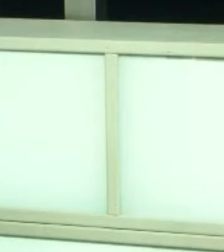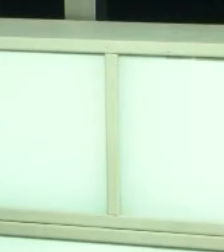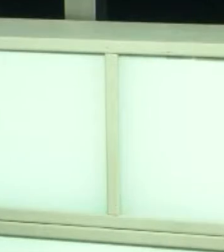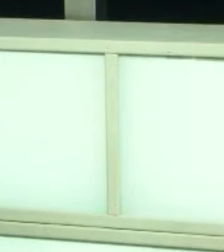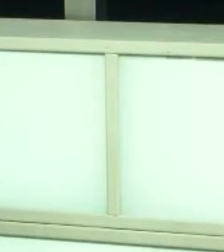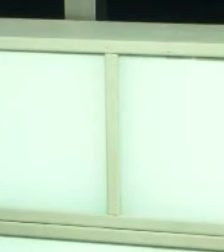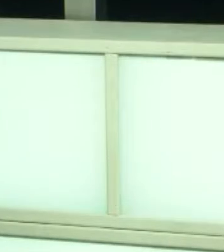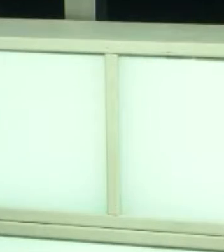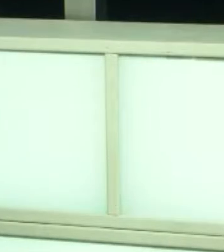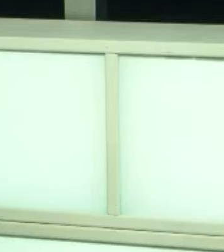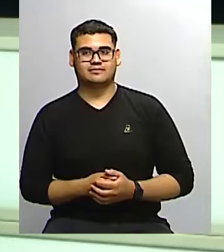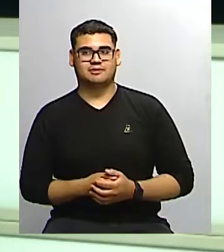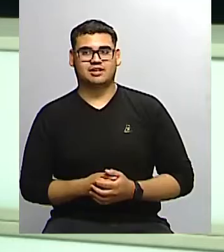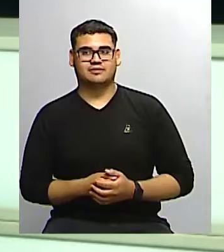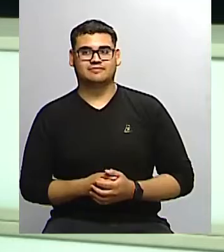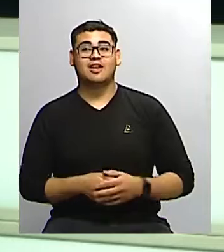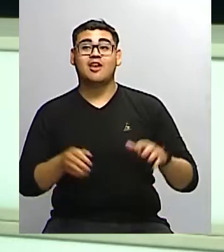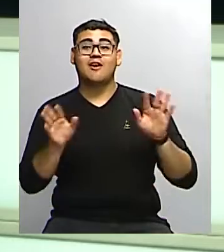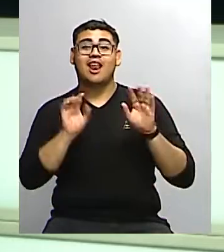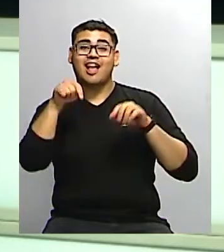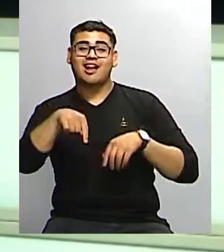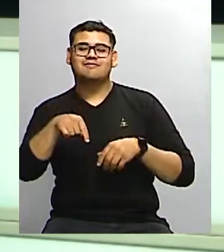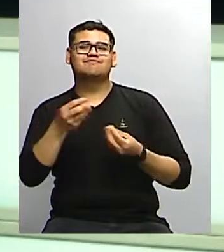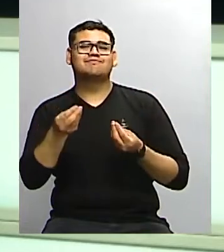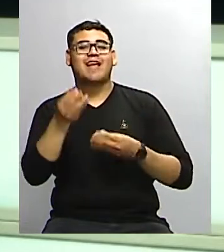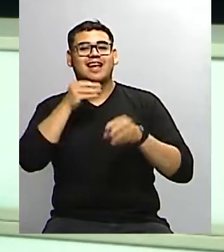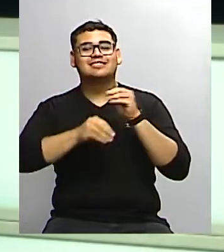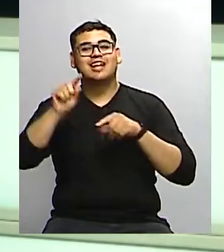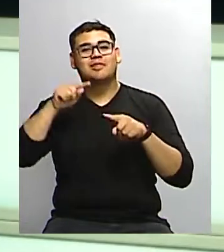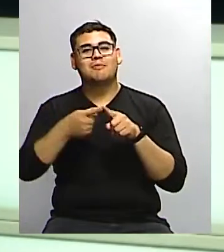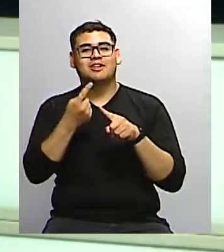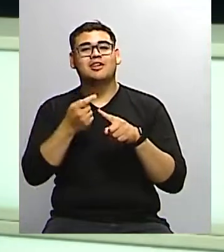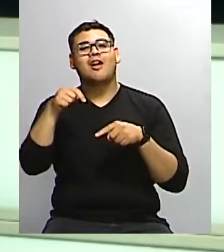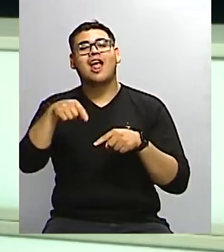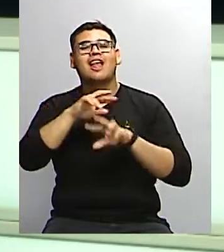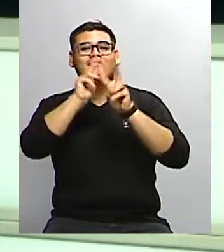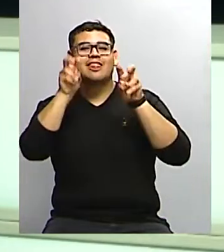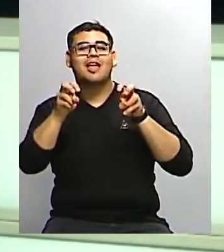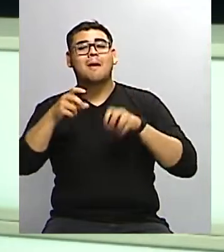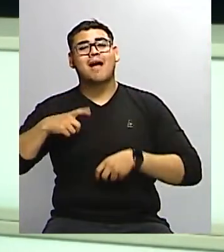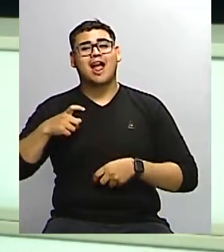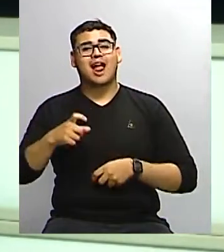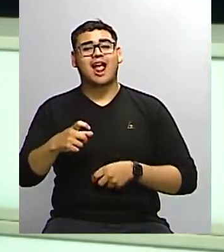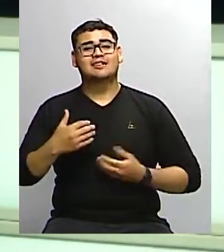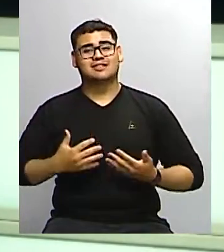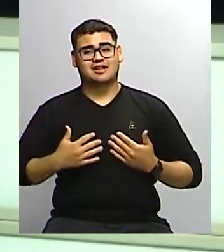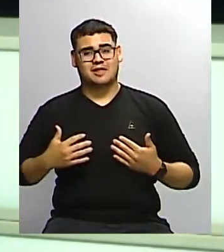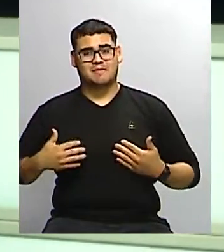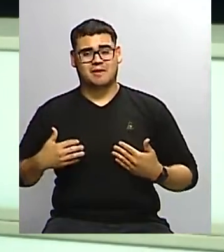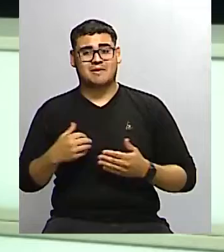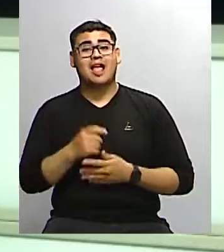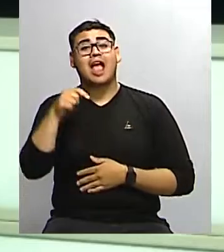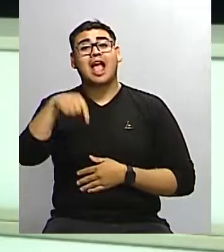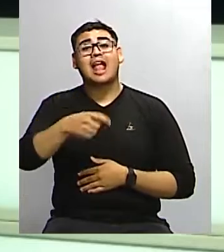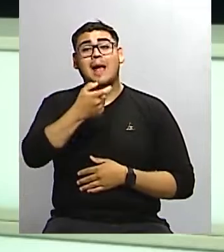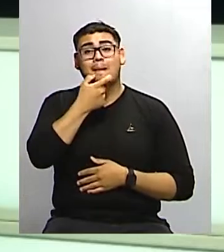Bueno, aquí estamos en Chat Político y seguimos hablando de cáncer de mamas en este mes de octubre, donde obviamente en la Argentina, en la provincia de Mendoza